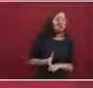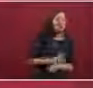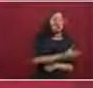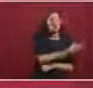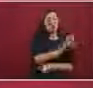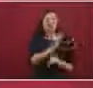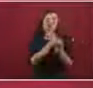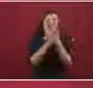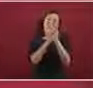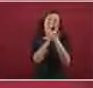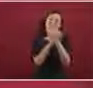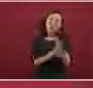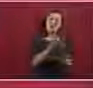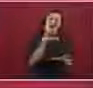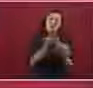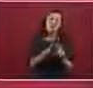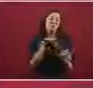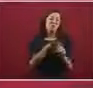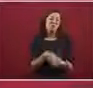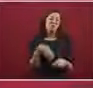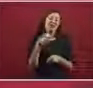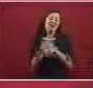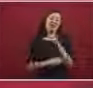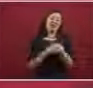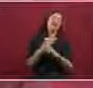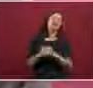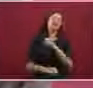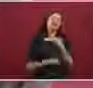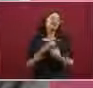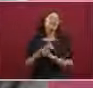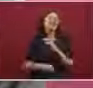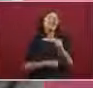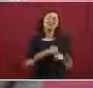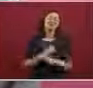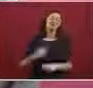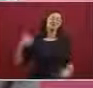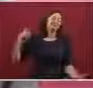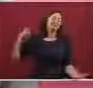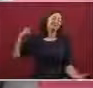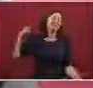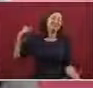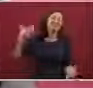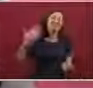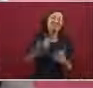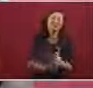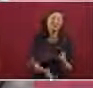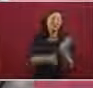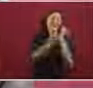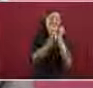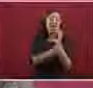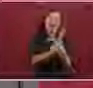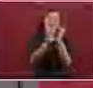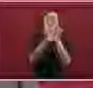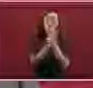de años, décadas, siglos de fraudes electorales, apenas